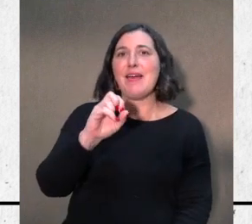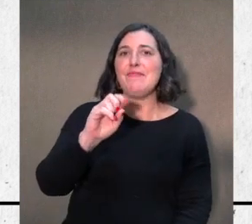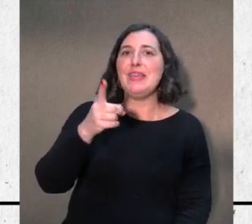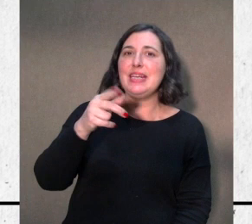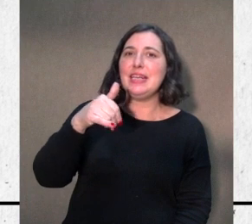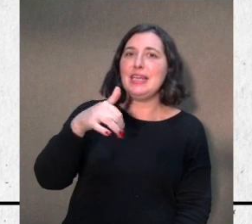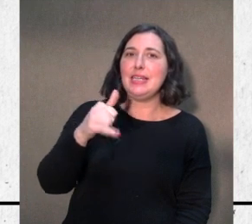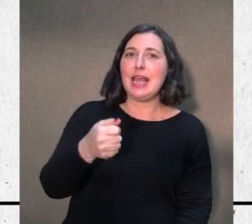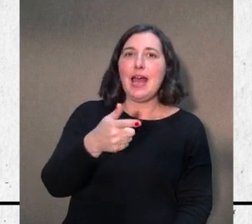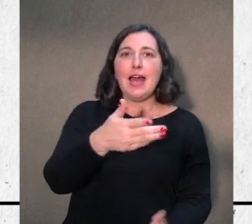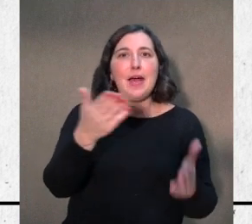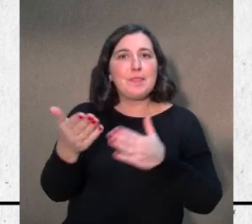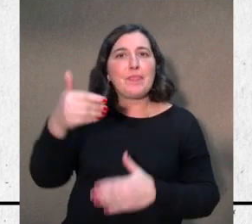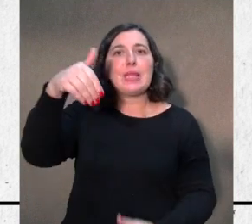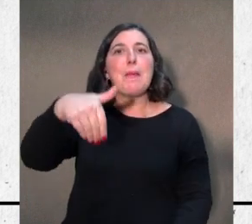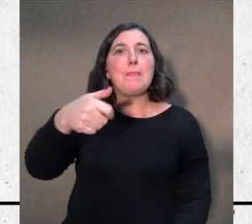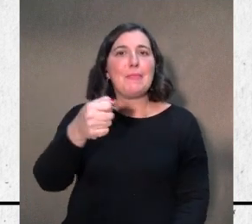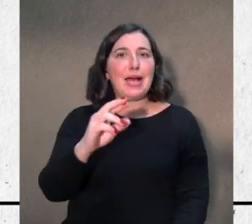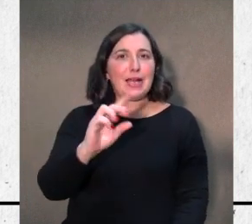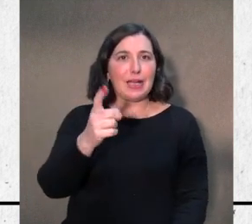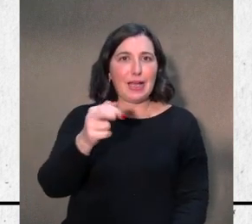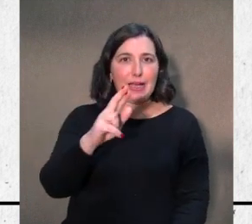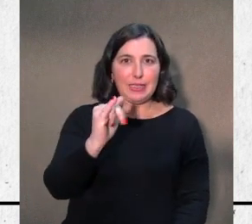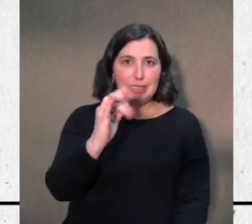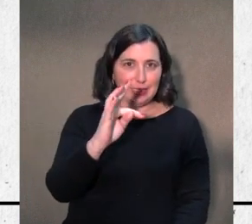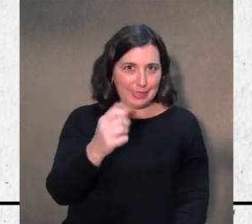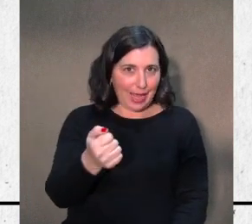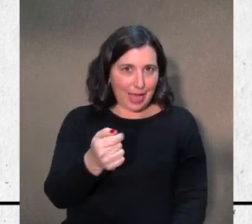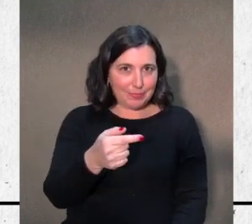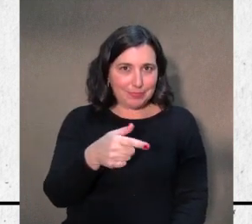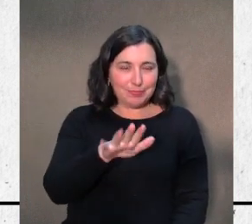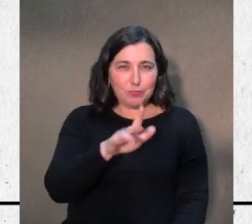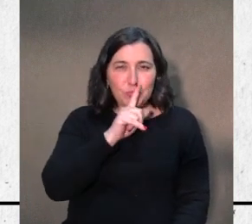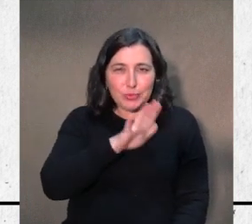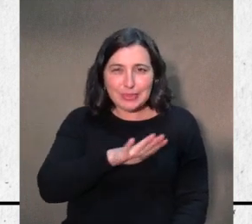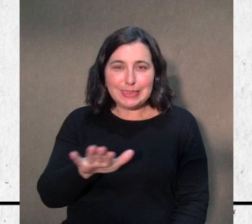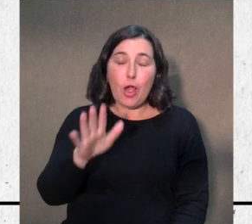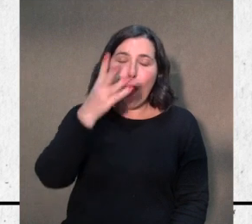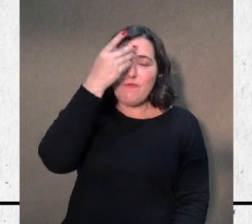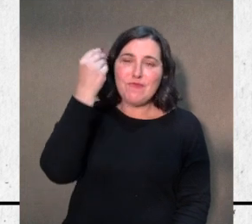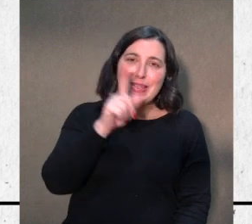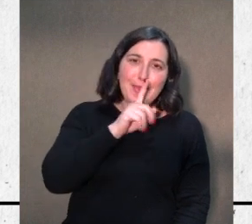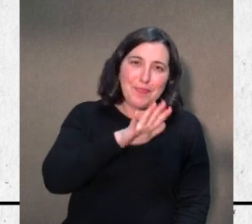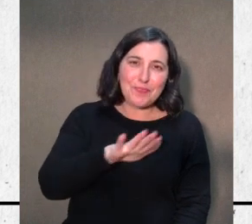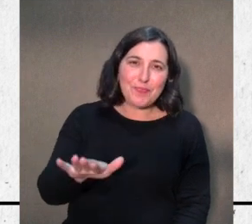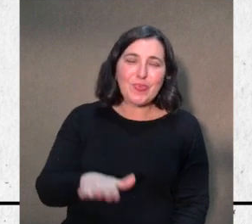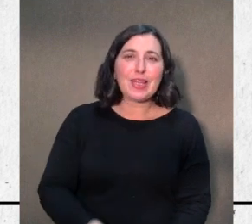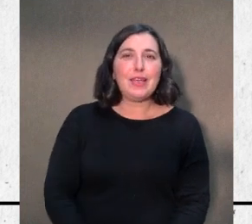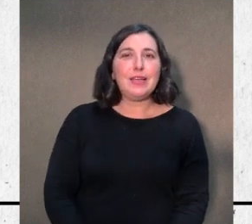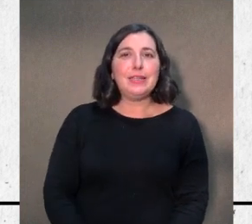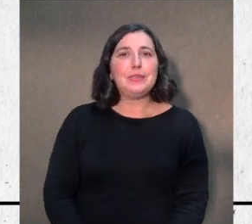Estás muteada, Margarita. Me había olvidado el mute. No, bueno, mi historia es más similar a la de